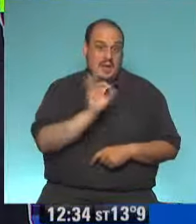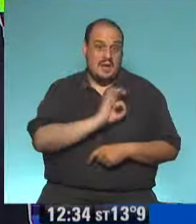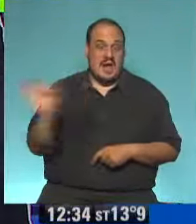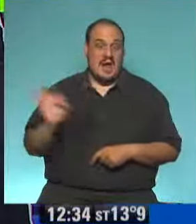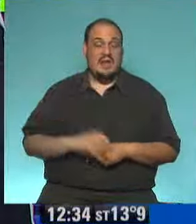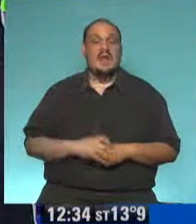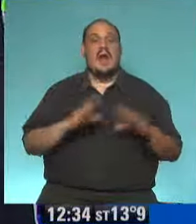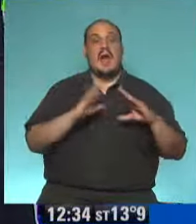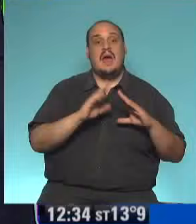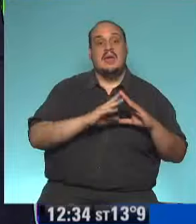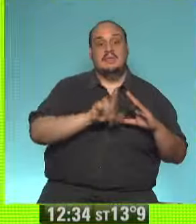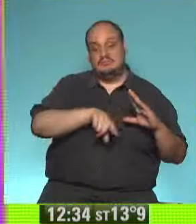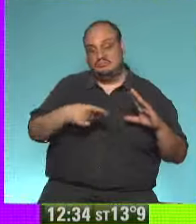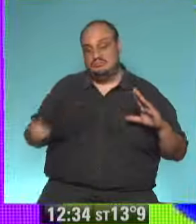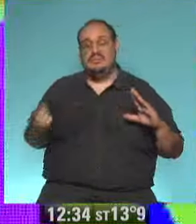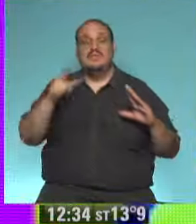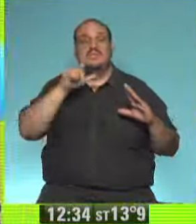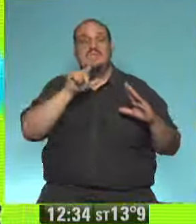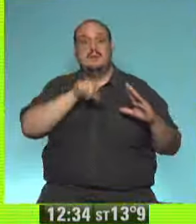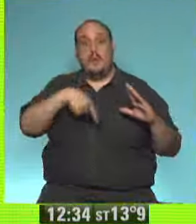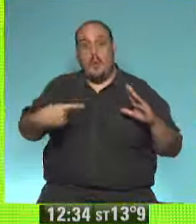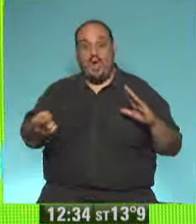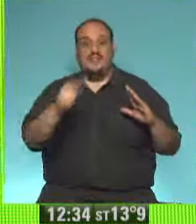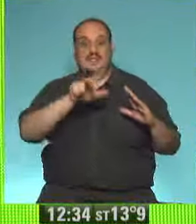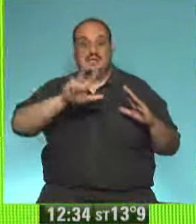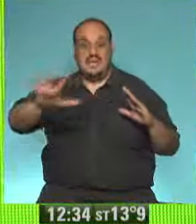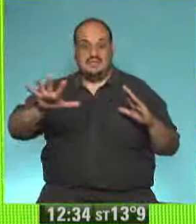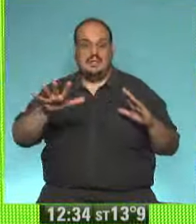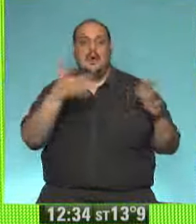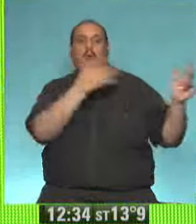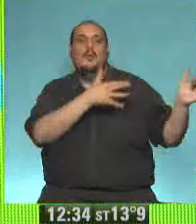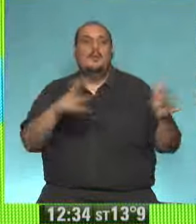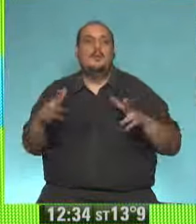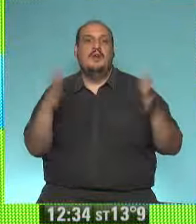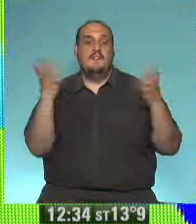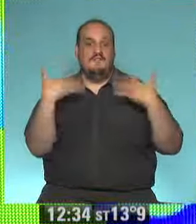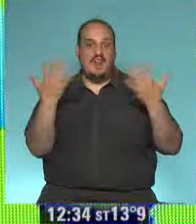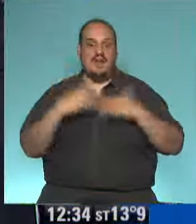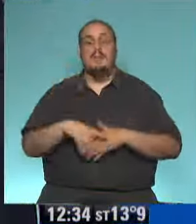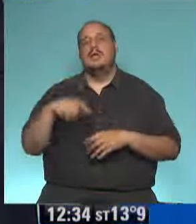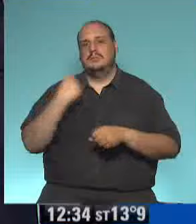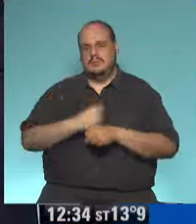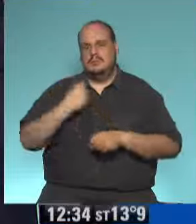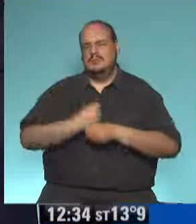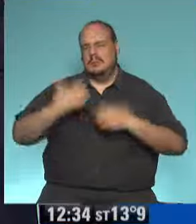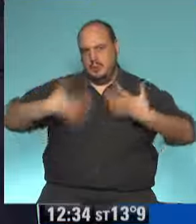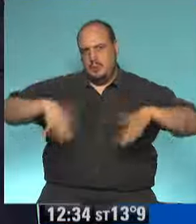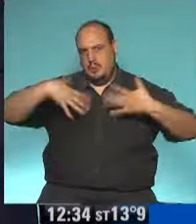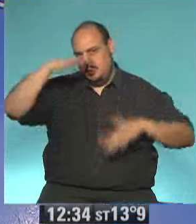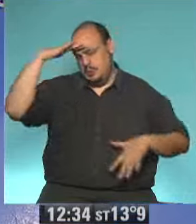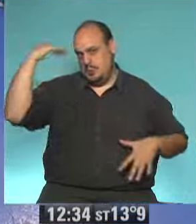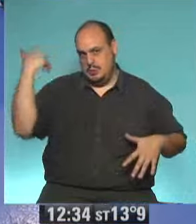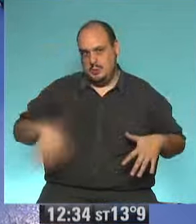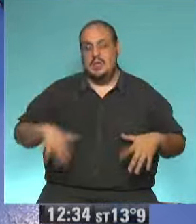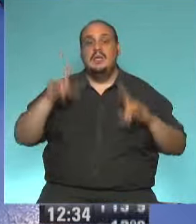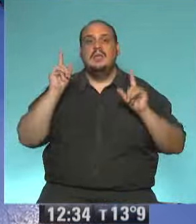Yo dije que estaba tan tiene una brisa fresca, ¿no? Exactamente. Sí. Entonces, pero cuesta, ¿no? Cuesta, es un trabajo arduo y también está muy atento